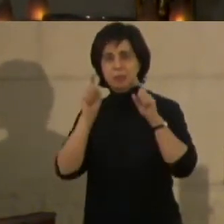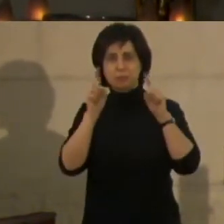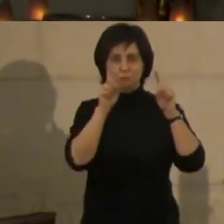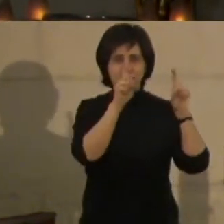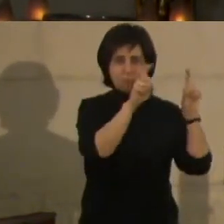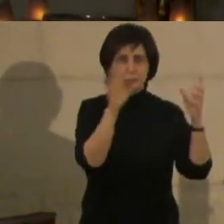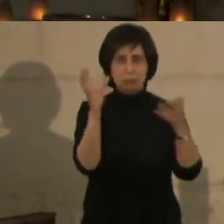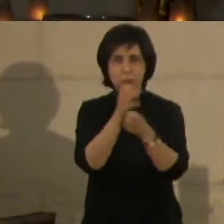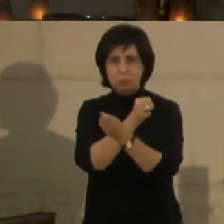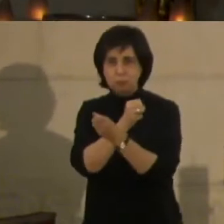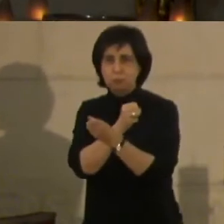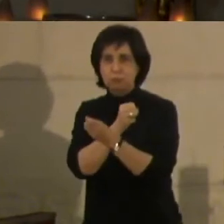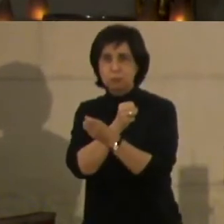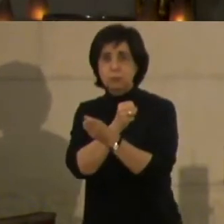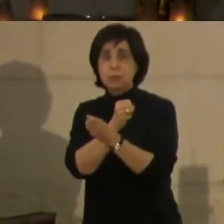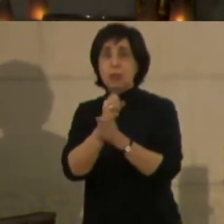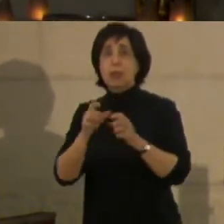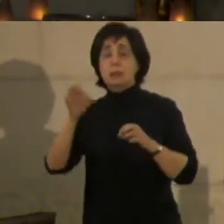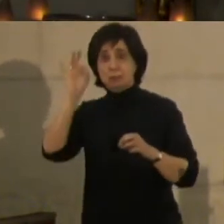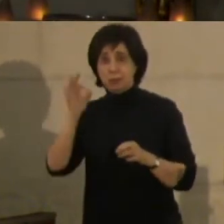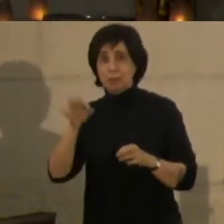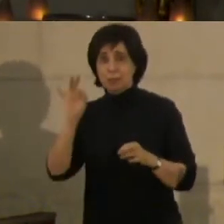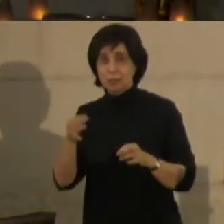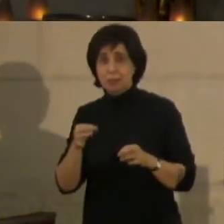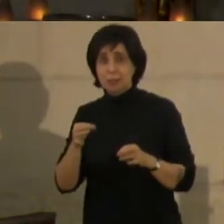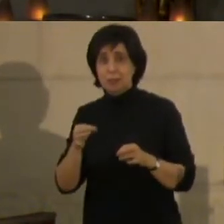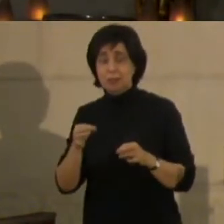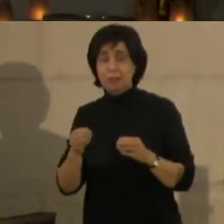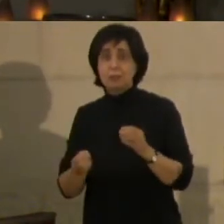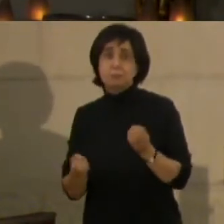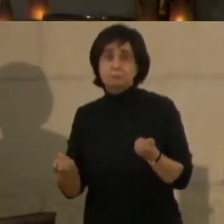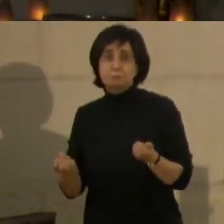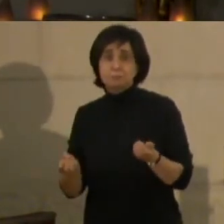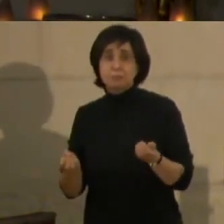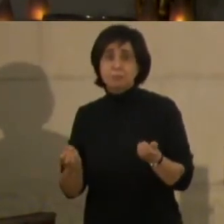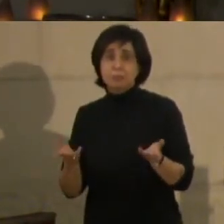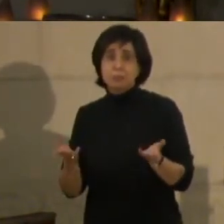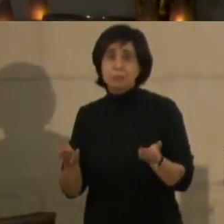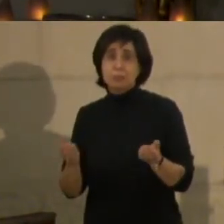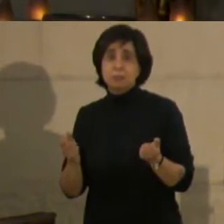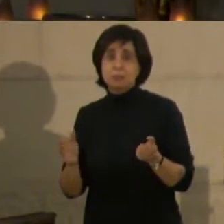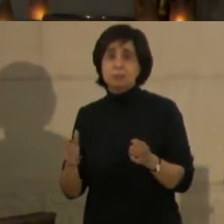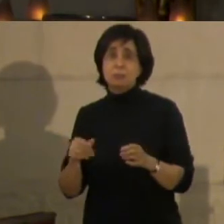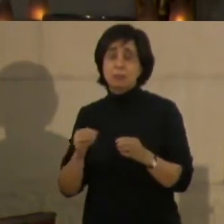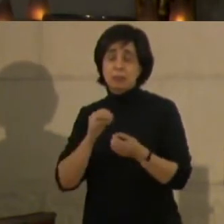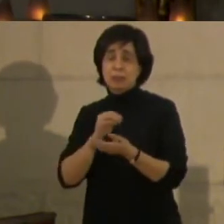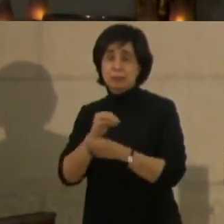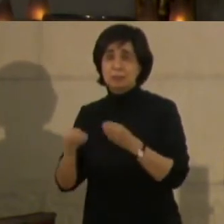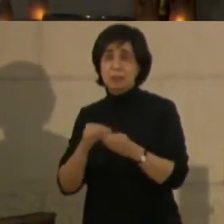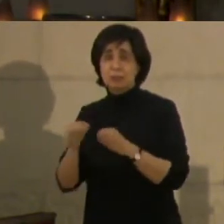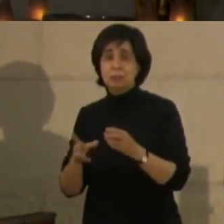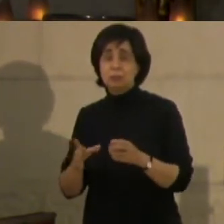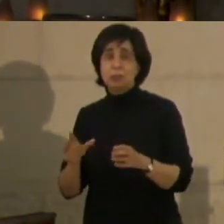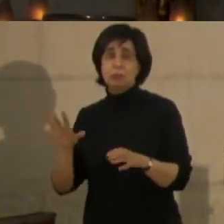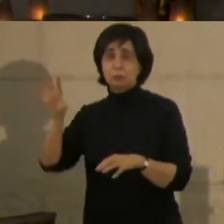enseñarlos. Es verdad que cuando estaban haciendo aquello, otra vez los recogieron y